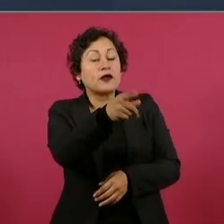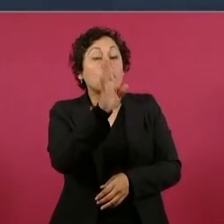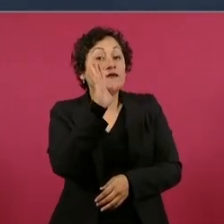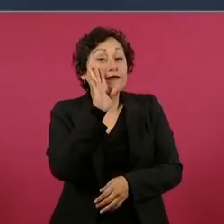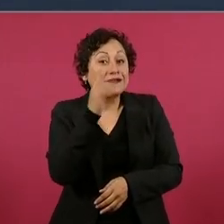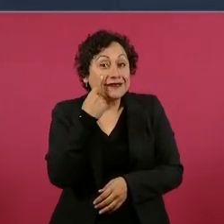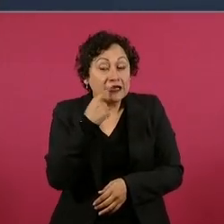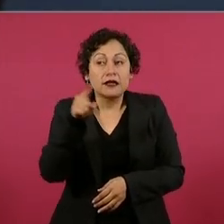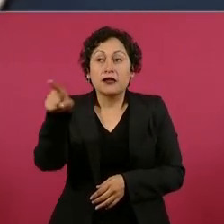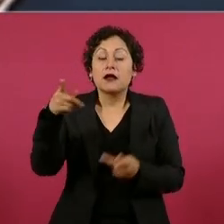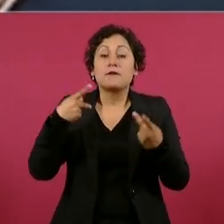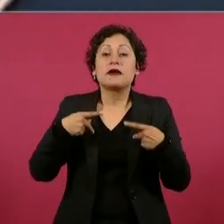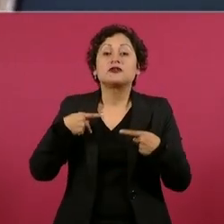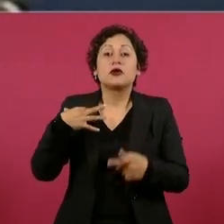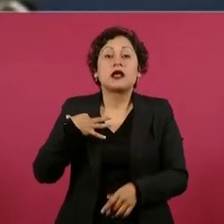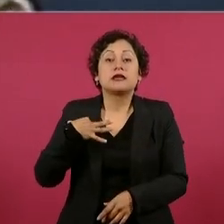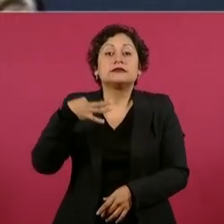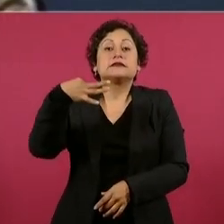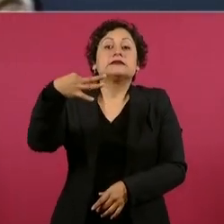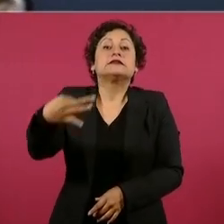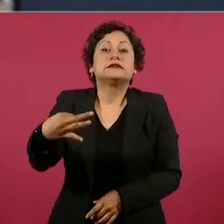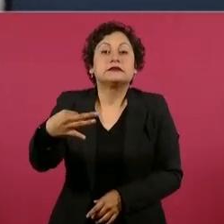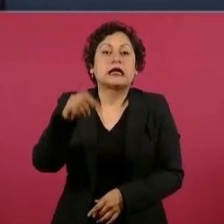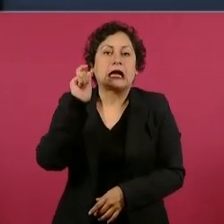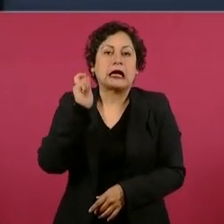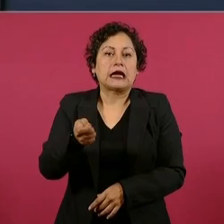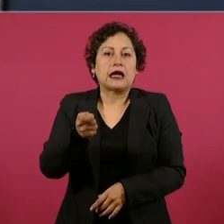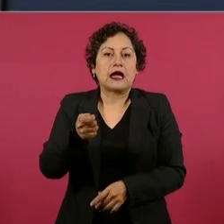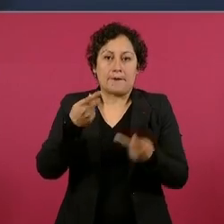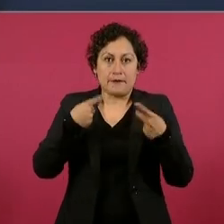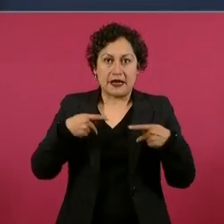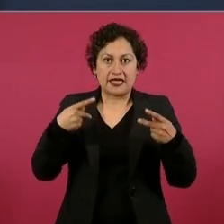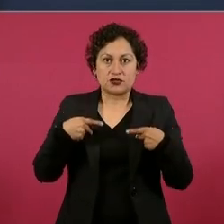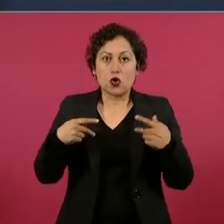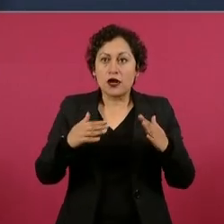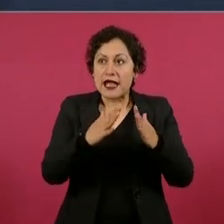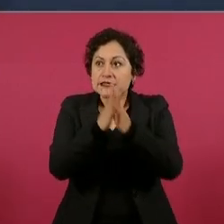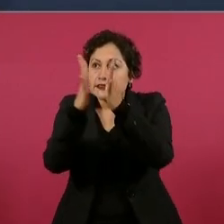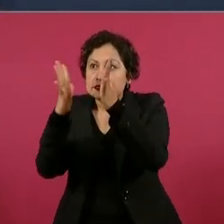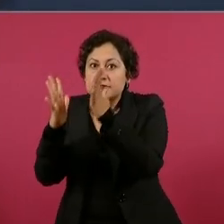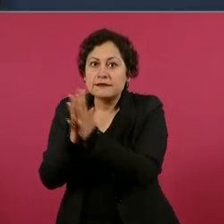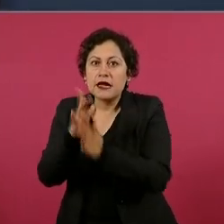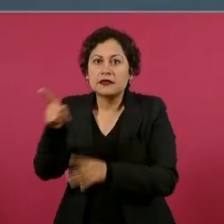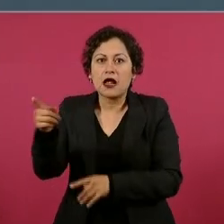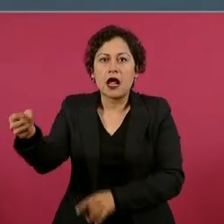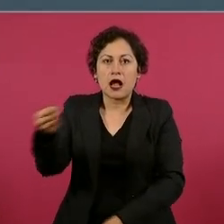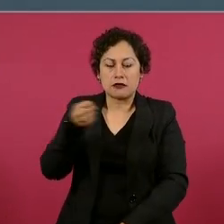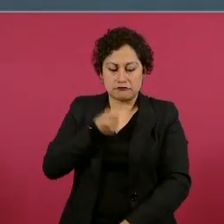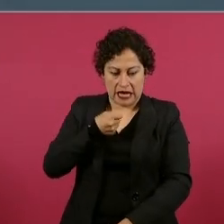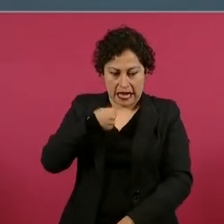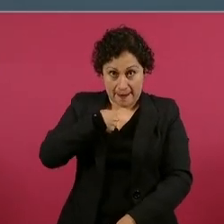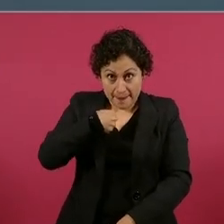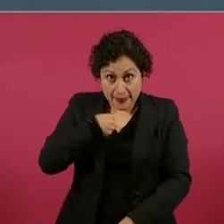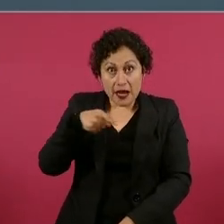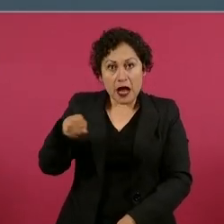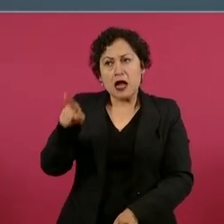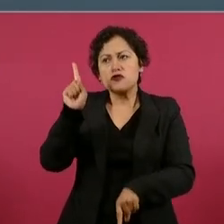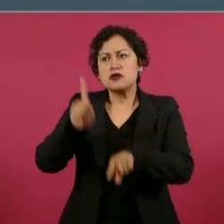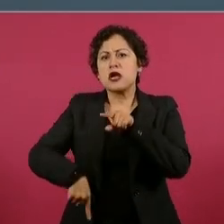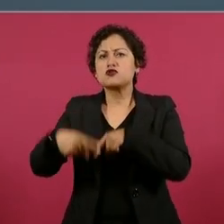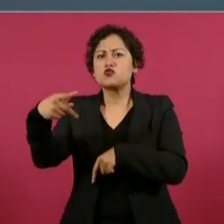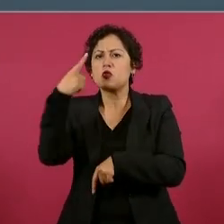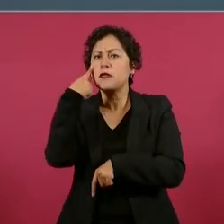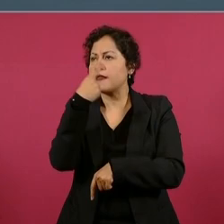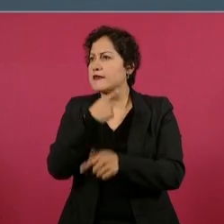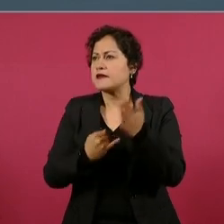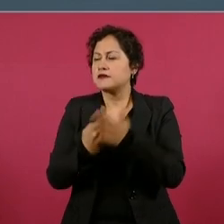De acuerdo. O sea, y en una democracia, el pueblo es el que pone y el pueblo es el que quita. No, Andrés Manuel. O sea, claro. No, Andrés Manuel. ¿Cómo no? Pero ¿y entonces el juicio de desafuero? No,